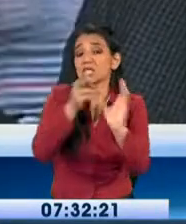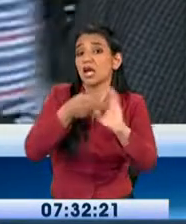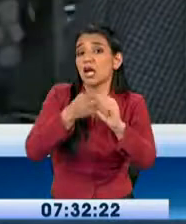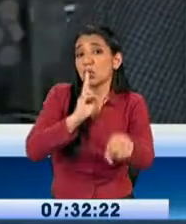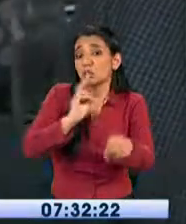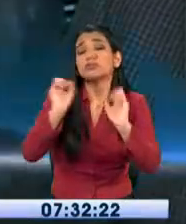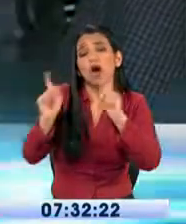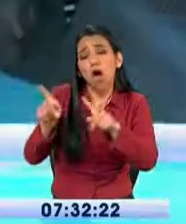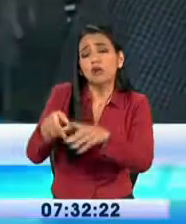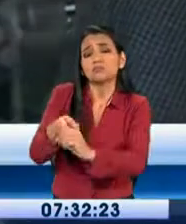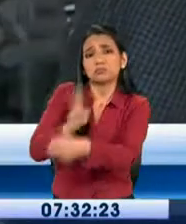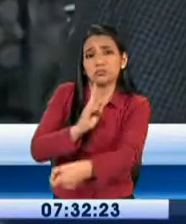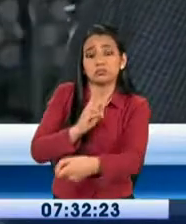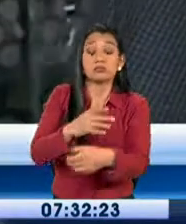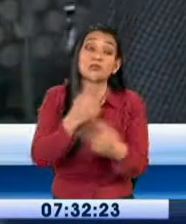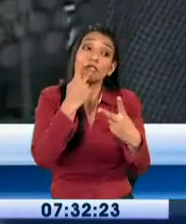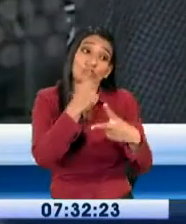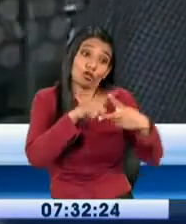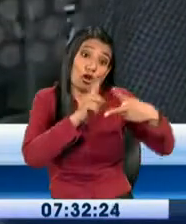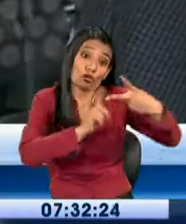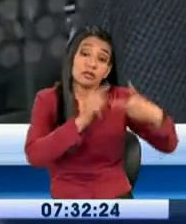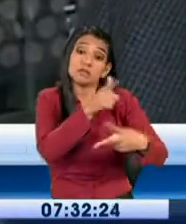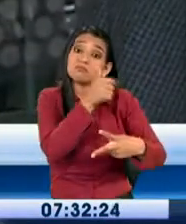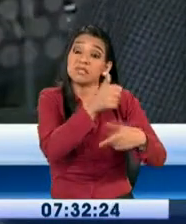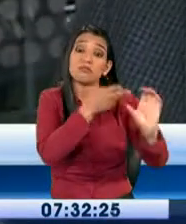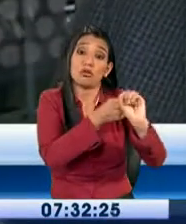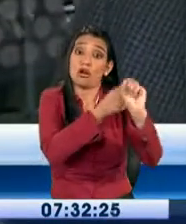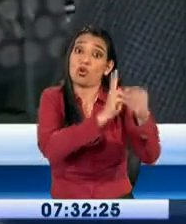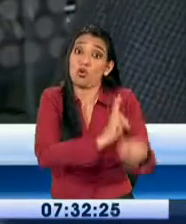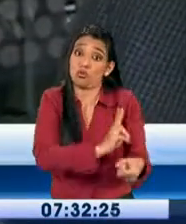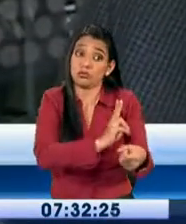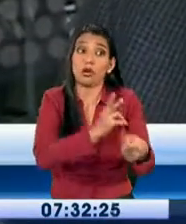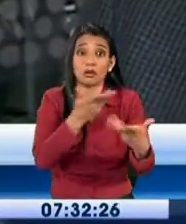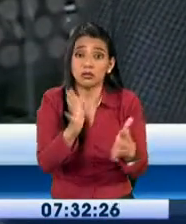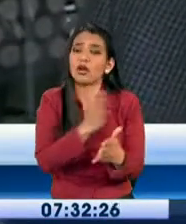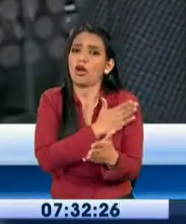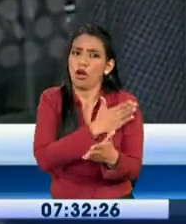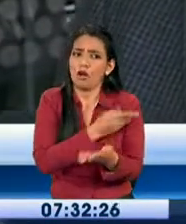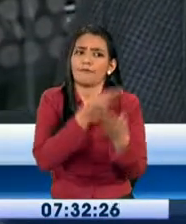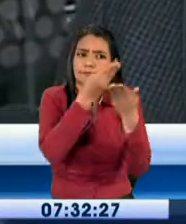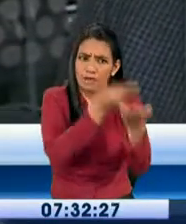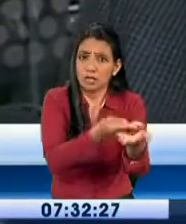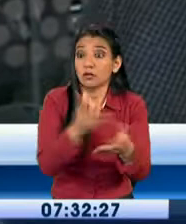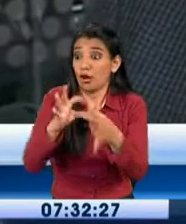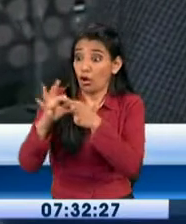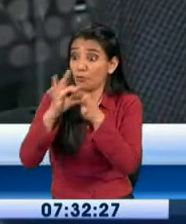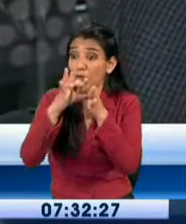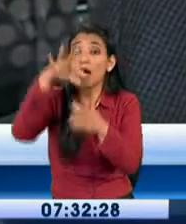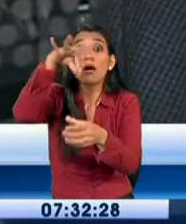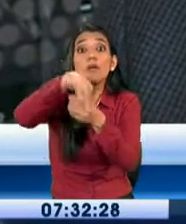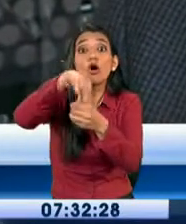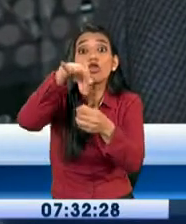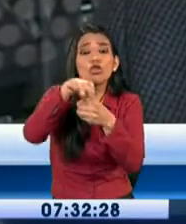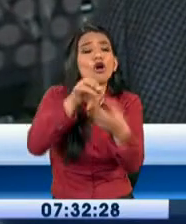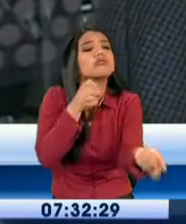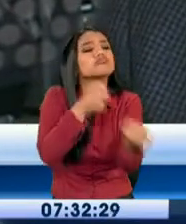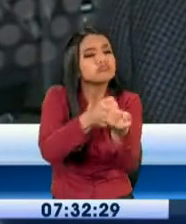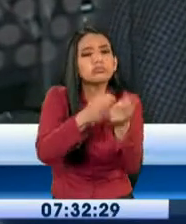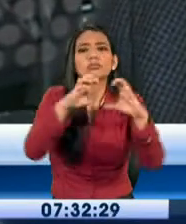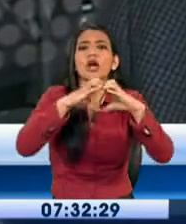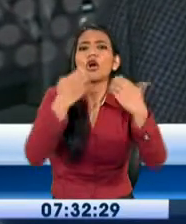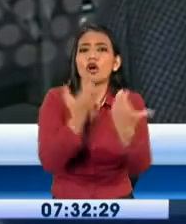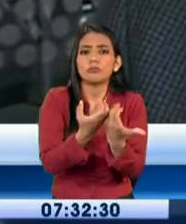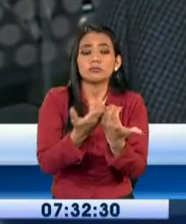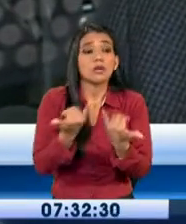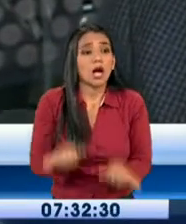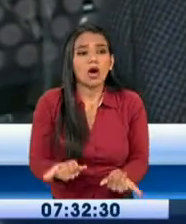dos maneras: que renuncie él, porque así como le confiaron con su voto los compañeros de Alianza País en la comisión, hoy